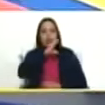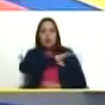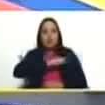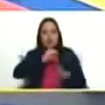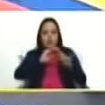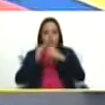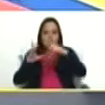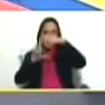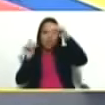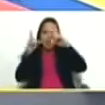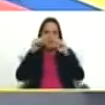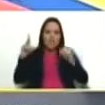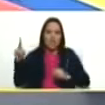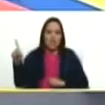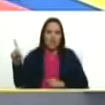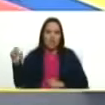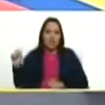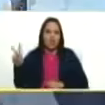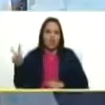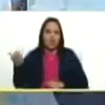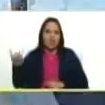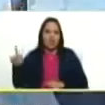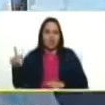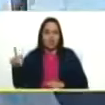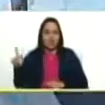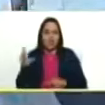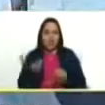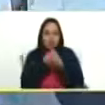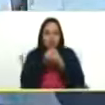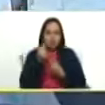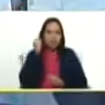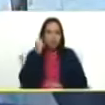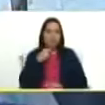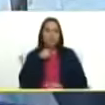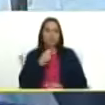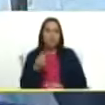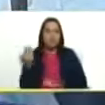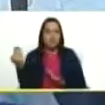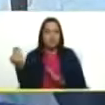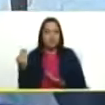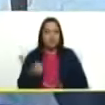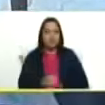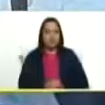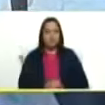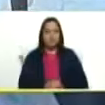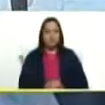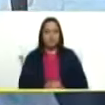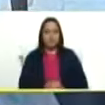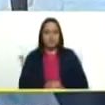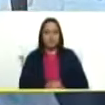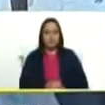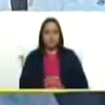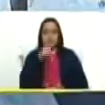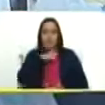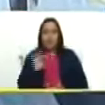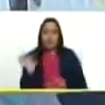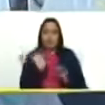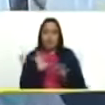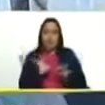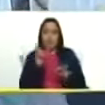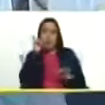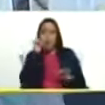David, con sus voceras Ruth Díaz e Inés Toro. No he nombrado ni un vocero hasta ahora.